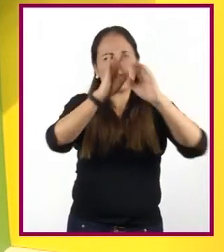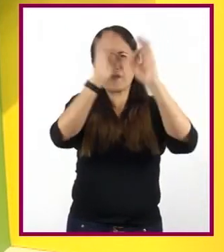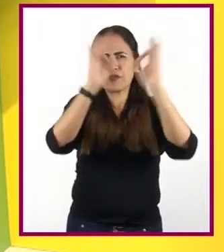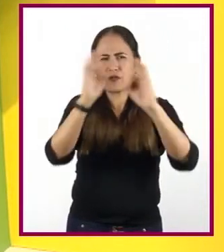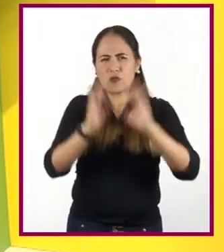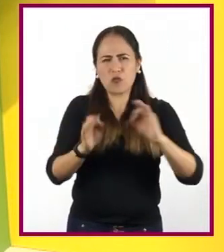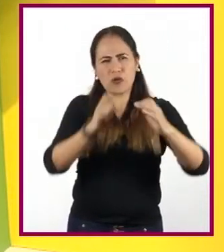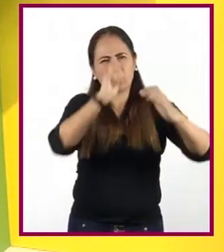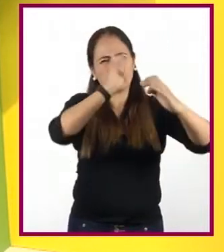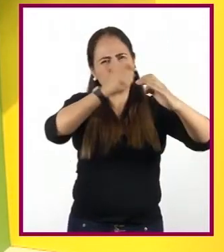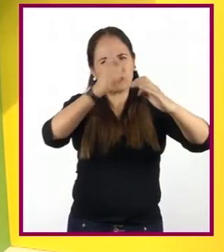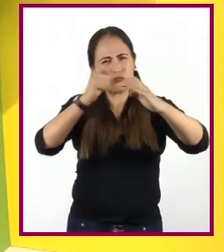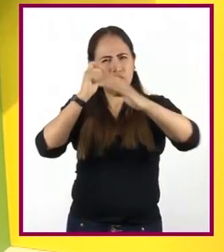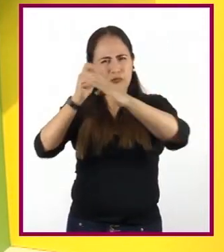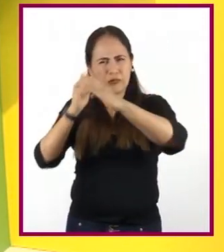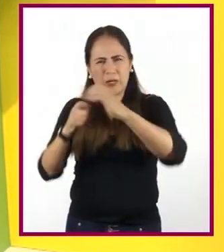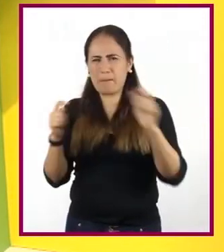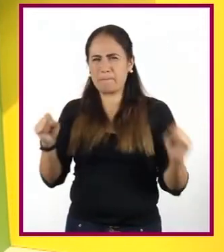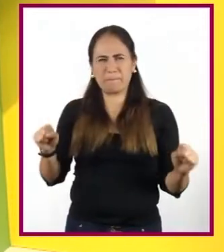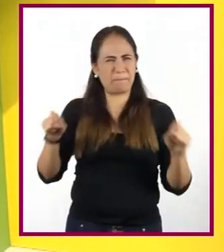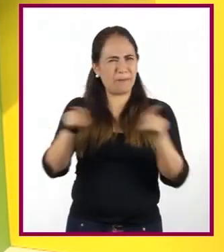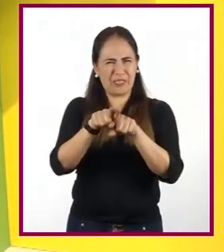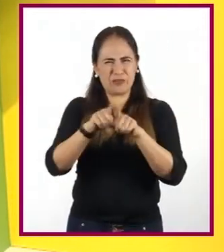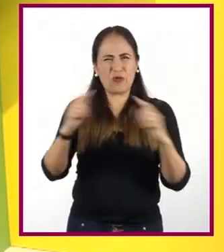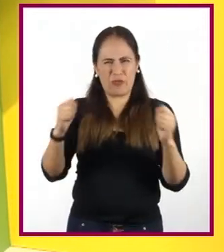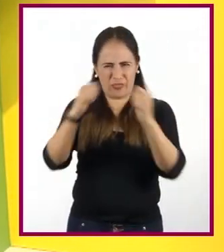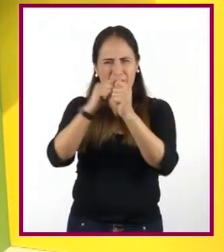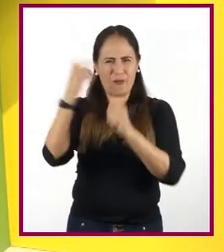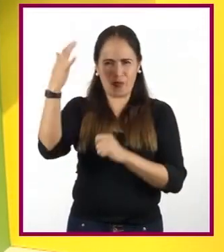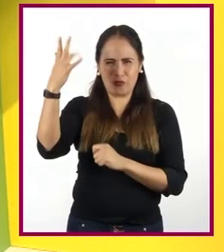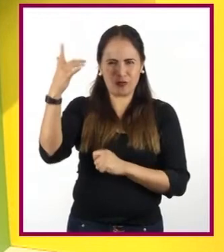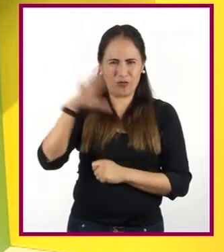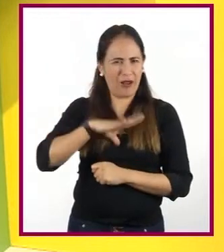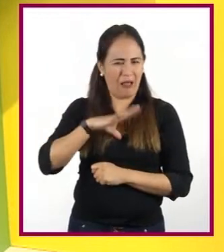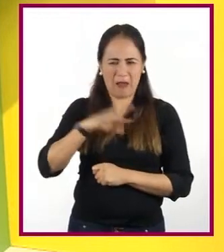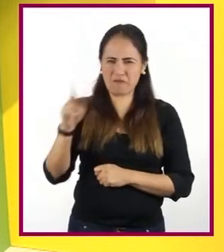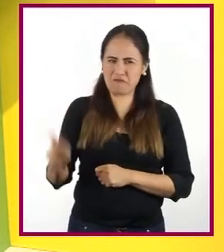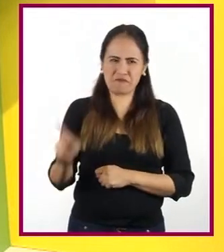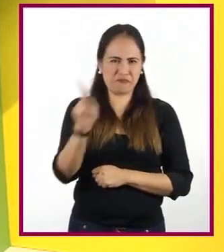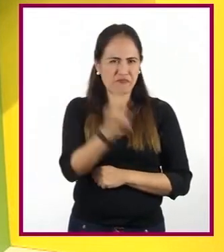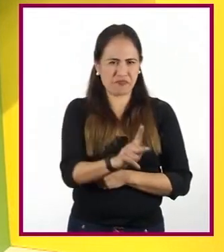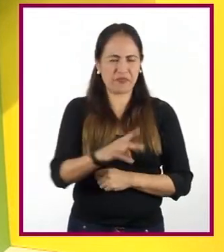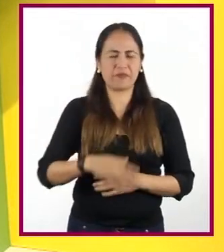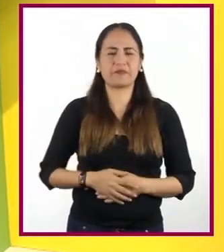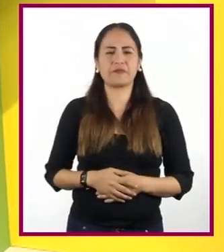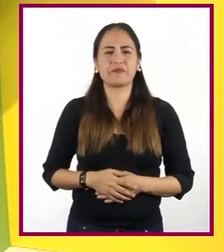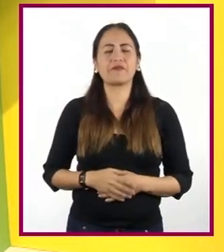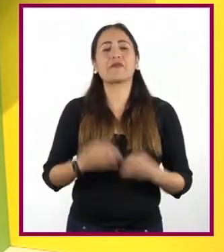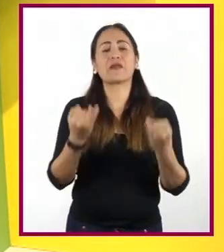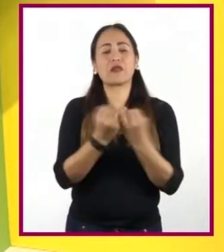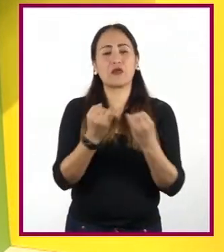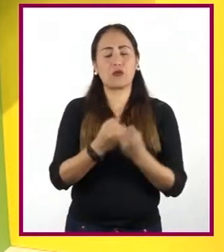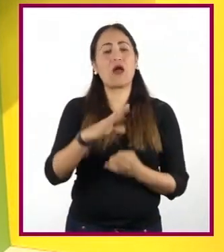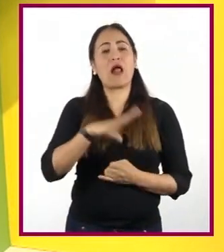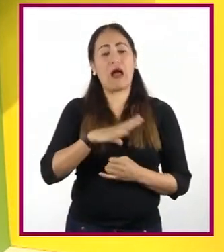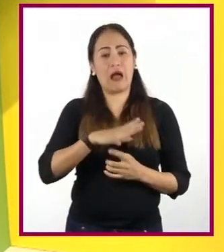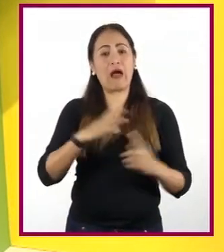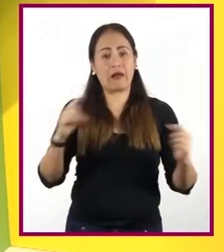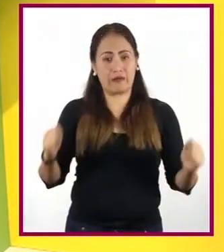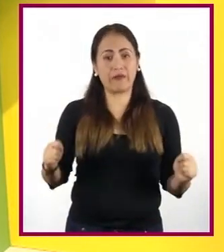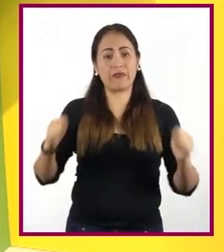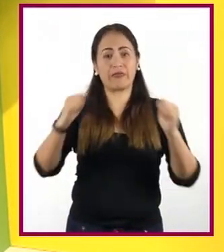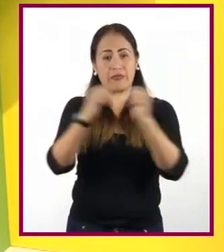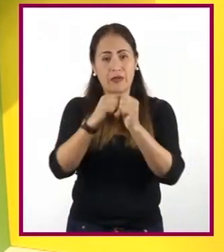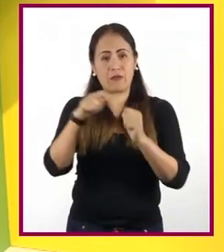que se encuentran en el Templo del Sol. Entre las edificaciones destaca el Templo de las Inscripciones, monumento funerario